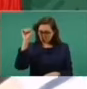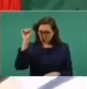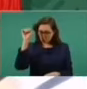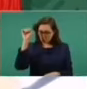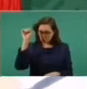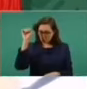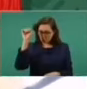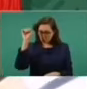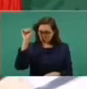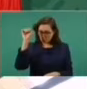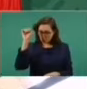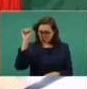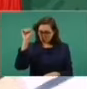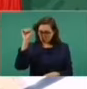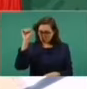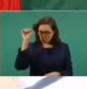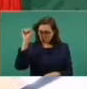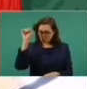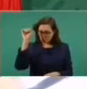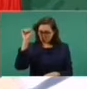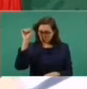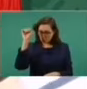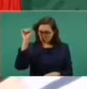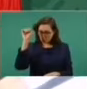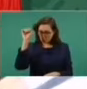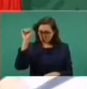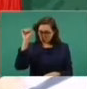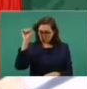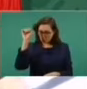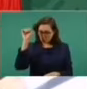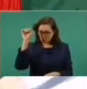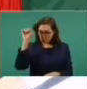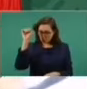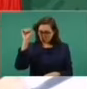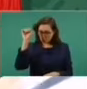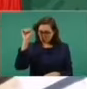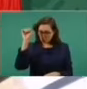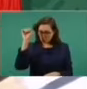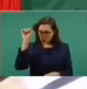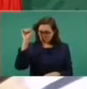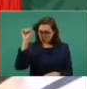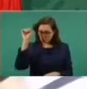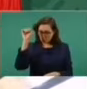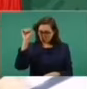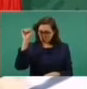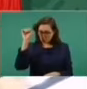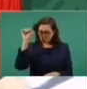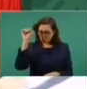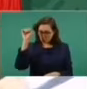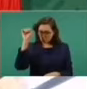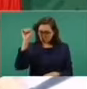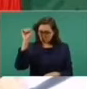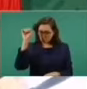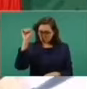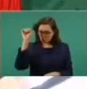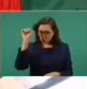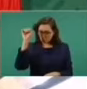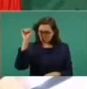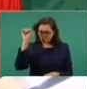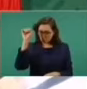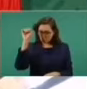inmiscuidos los sindicatos ahí. Bueno, pues nosotros también, pues no estamos de acuerdo que haya personas